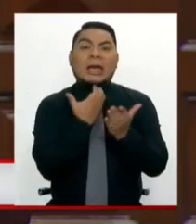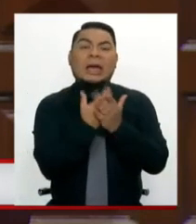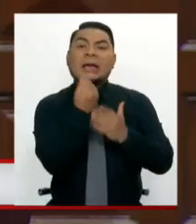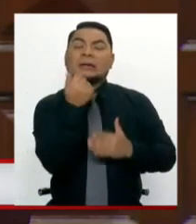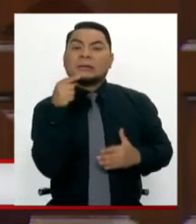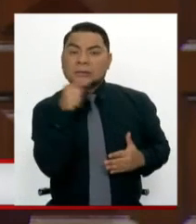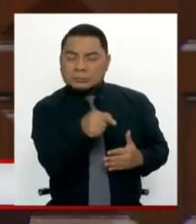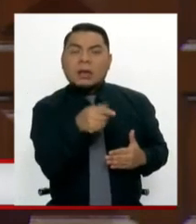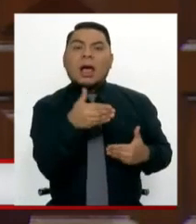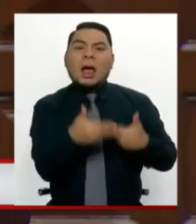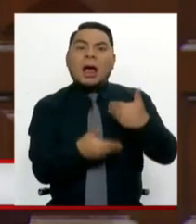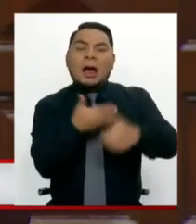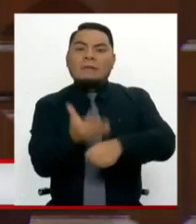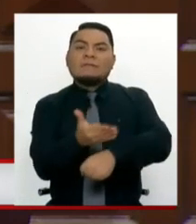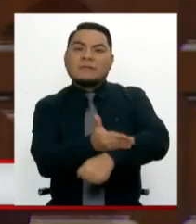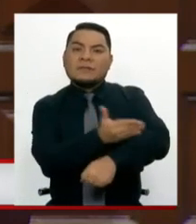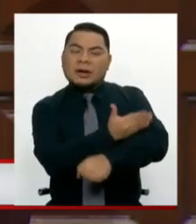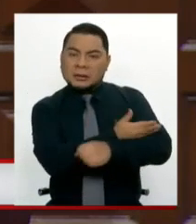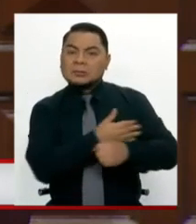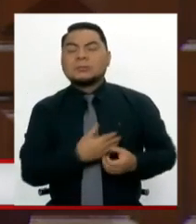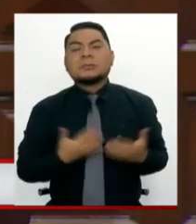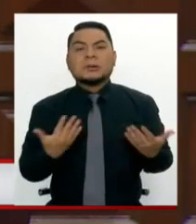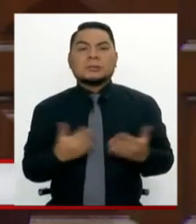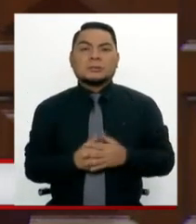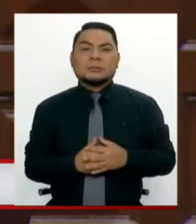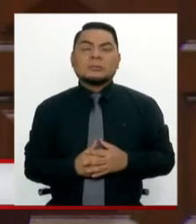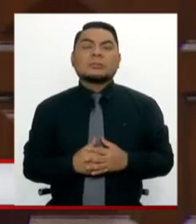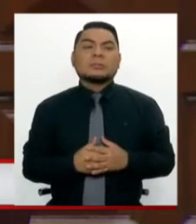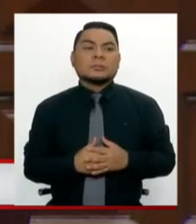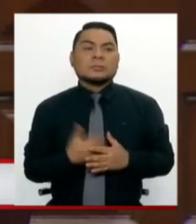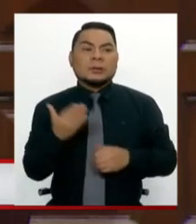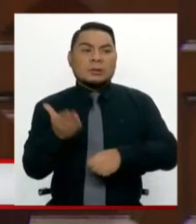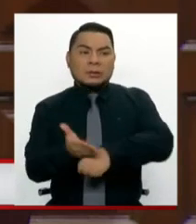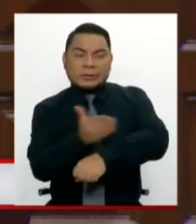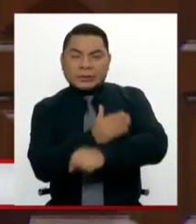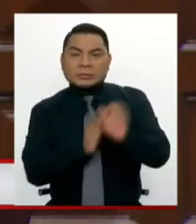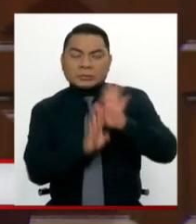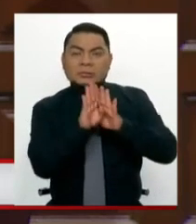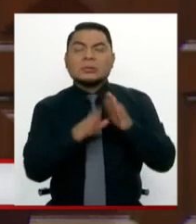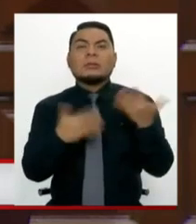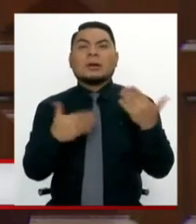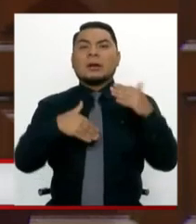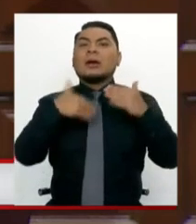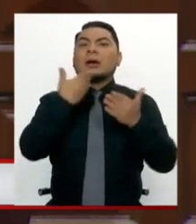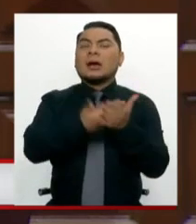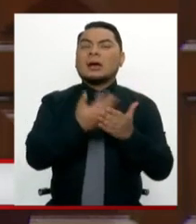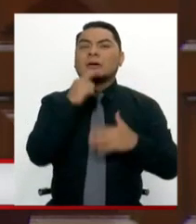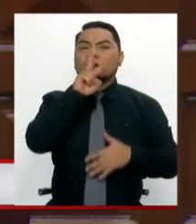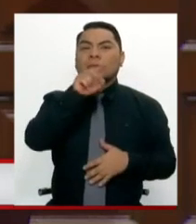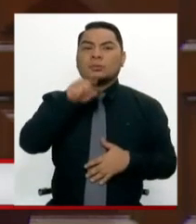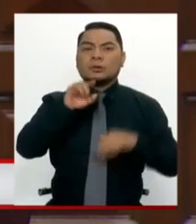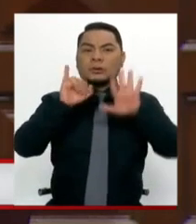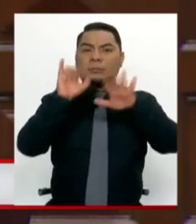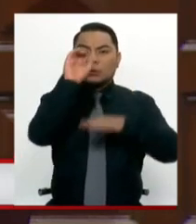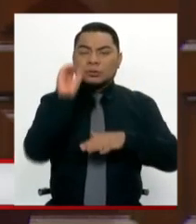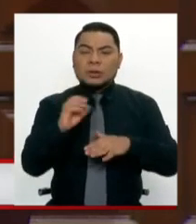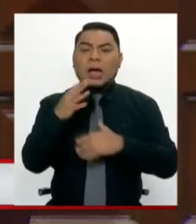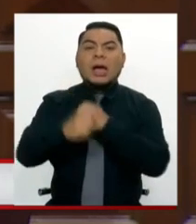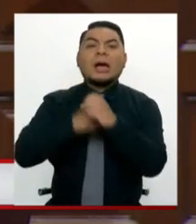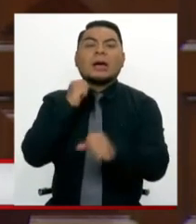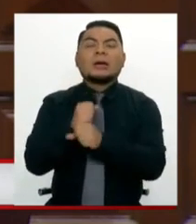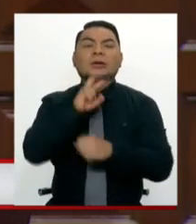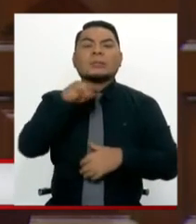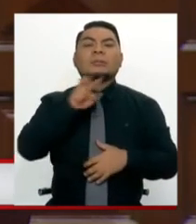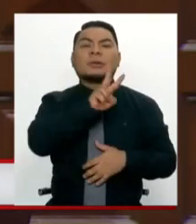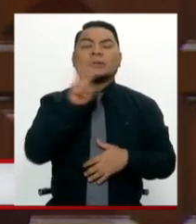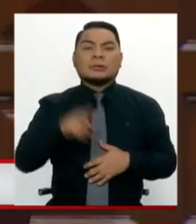economía avanzan y han sido avanzadas, descenderán, llegando a un 2.6% para el año